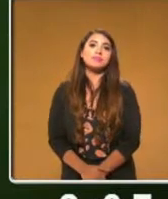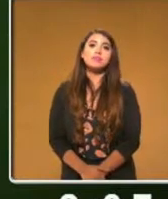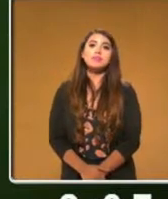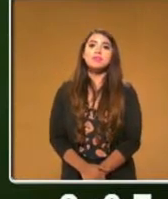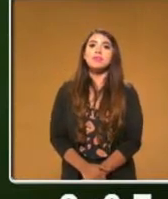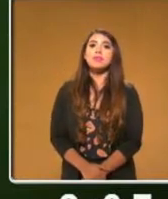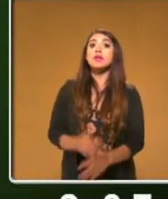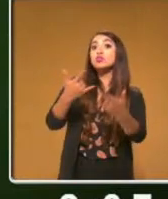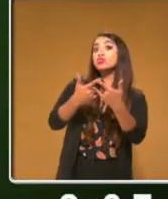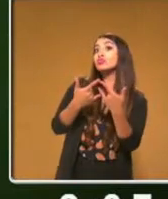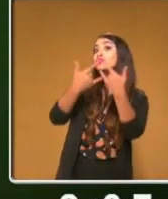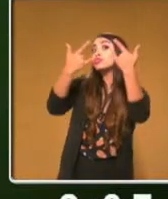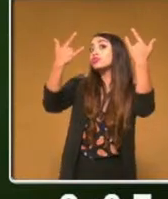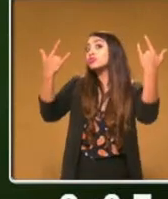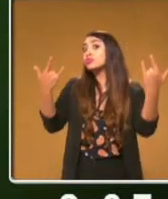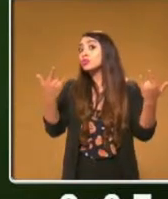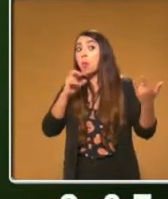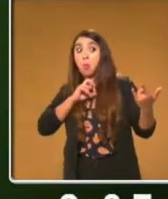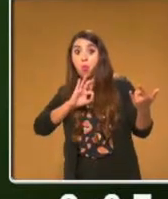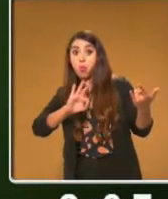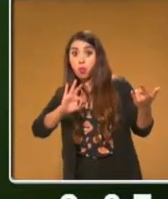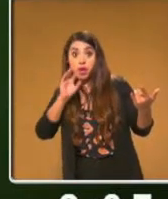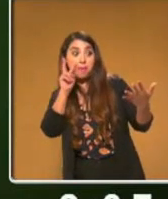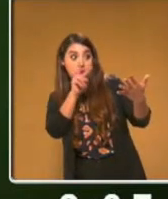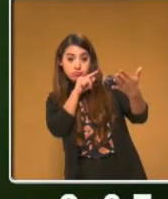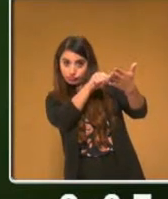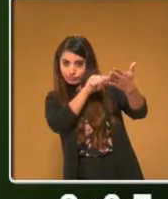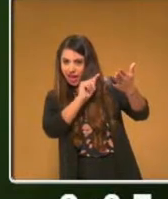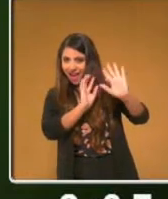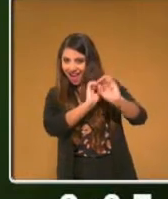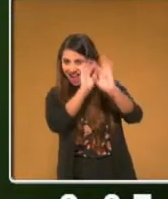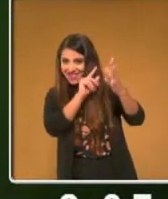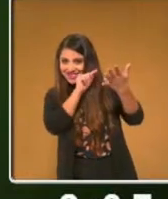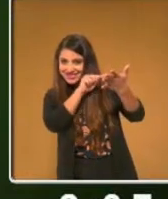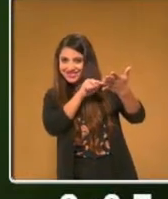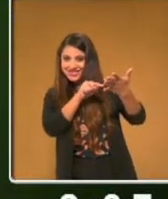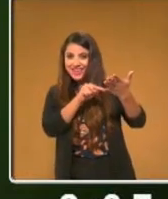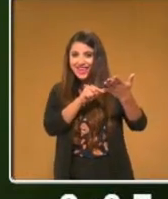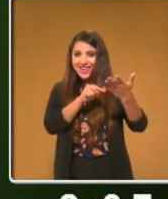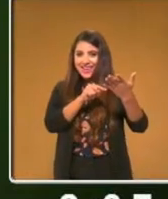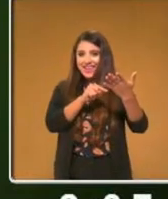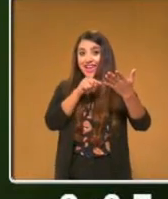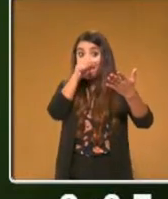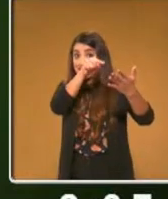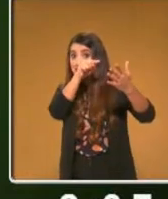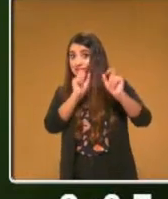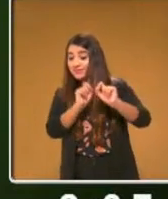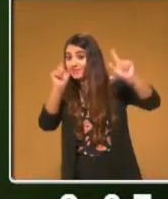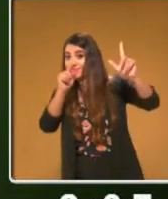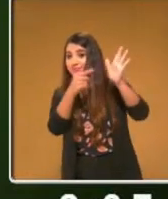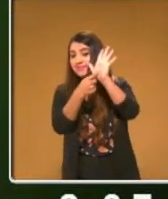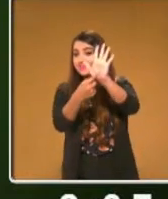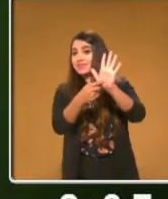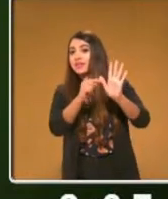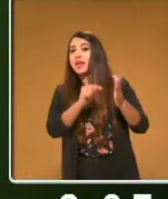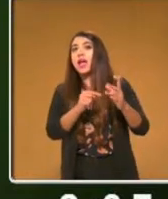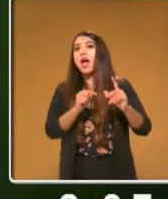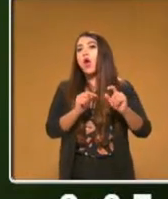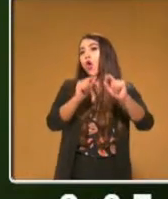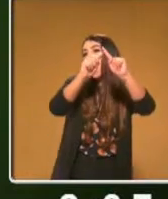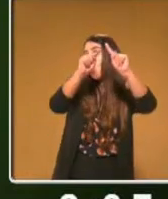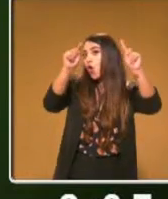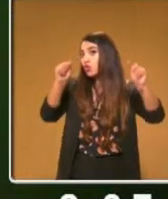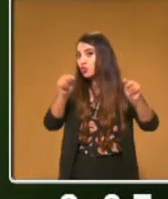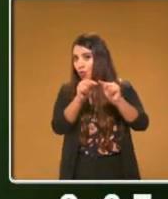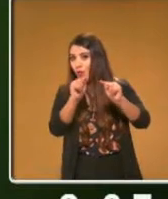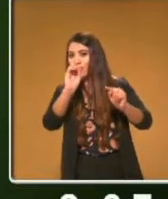historieta los pueden observar ustedes claramente. Las flechas aquí nos están indicando los cuadros o viñetas.